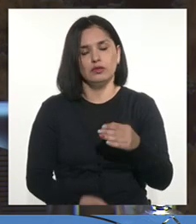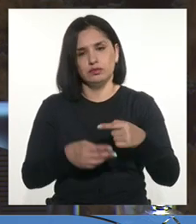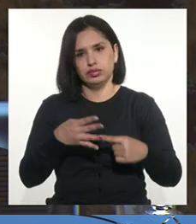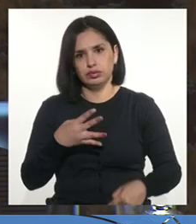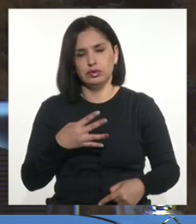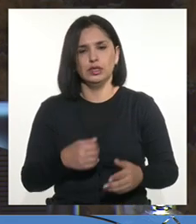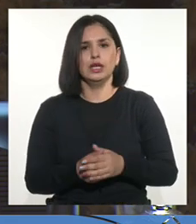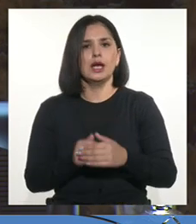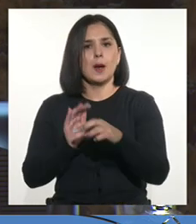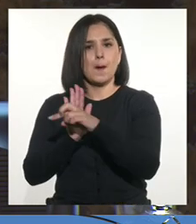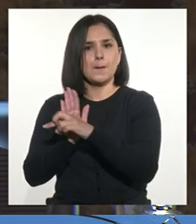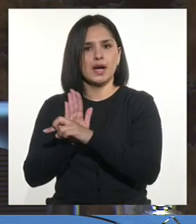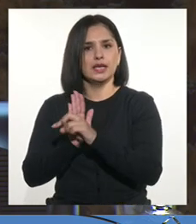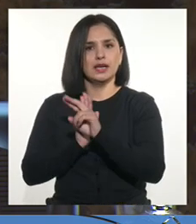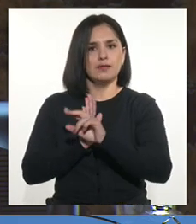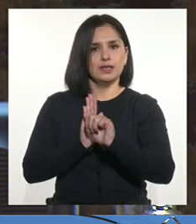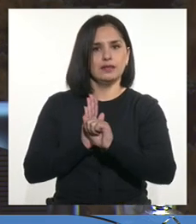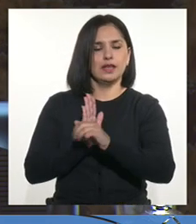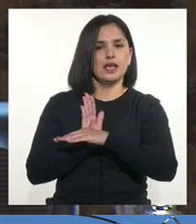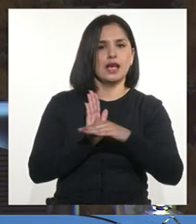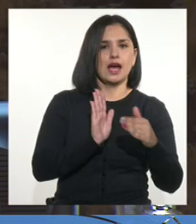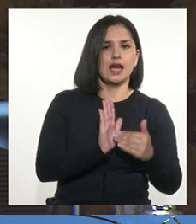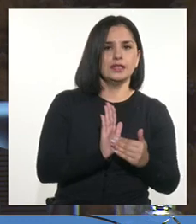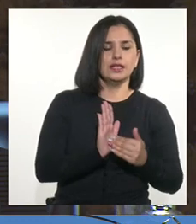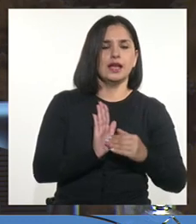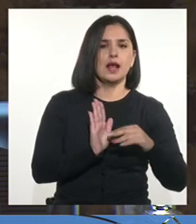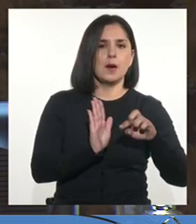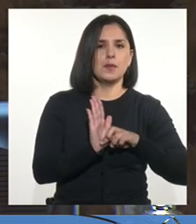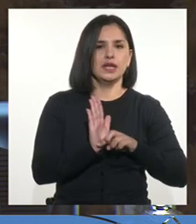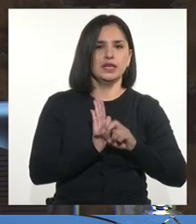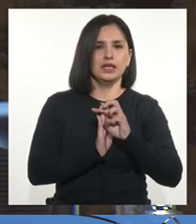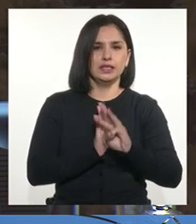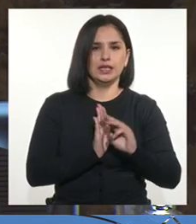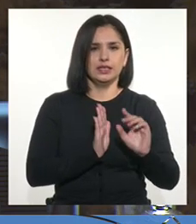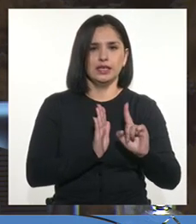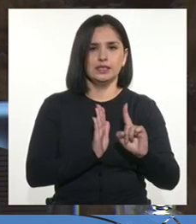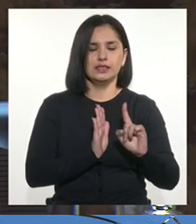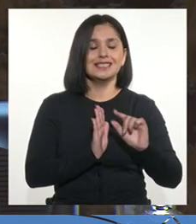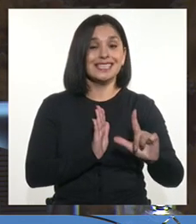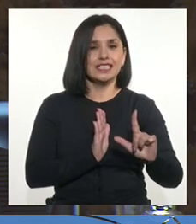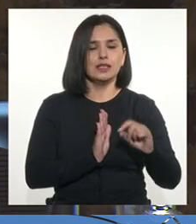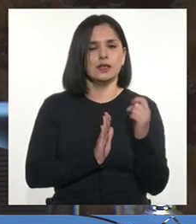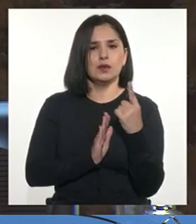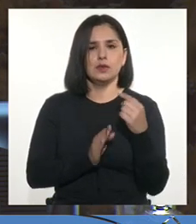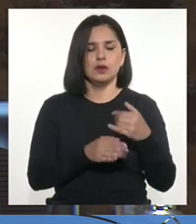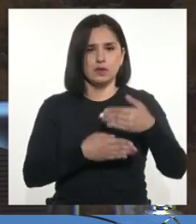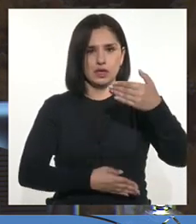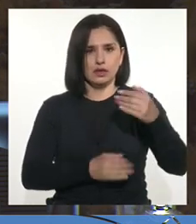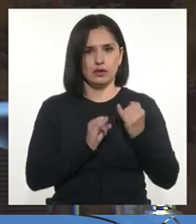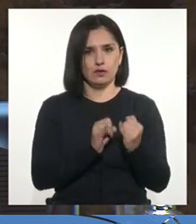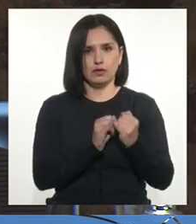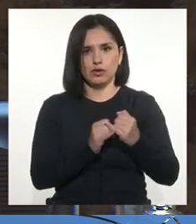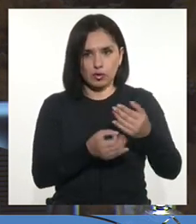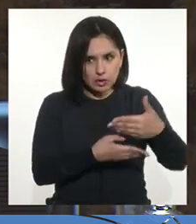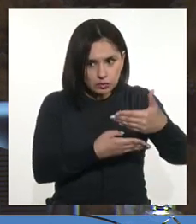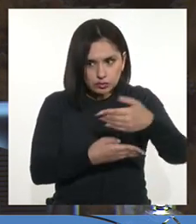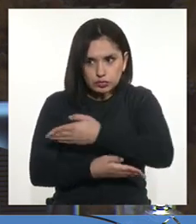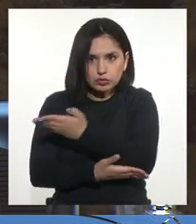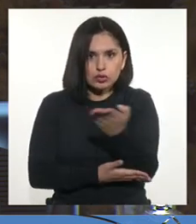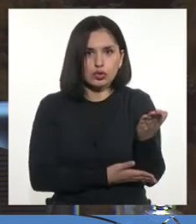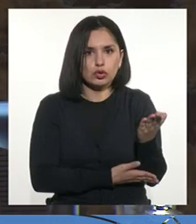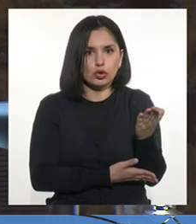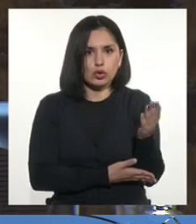26 a 37 del primer informe de la comisión y en el boletín comparado que su señoría tienen a su disposición